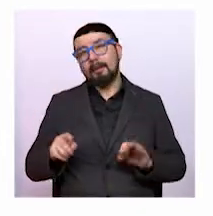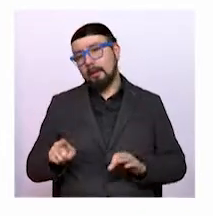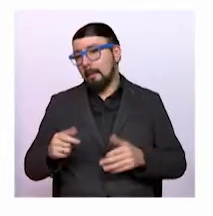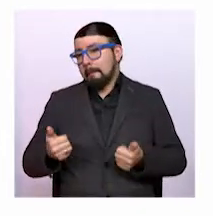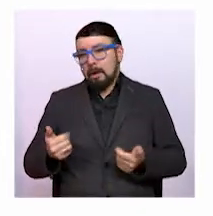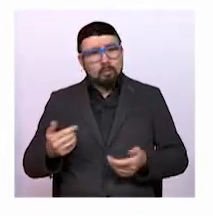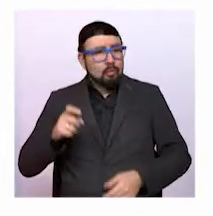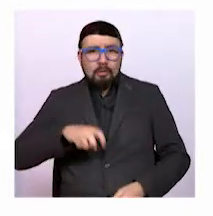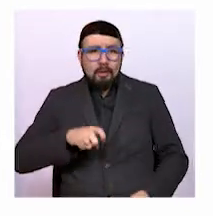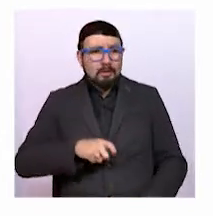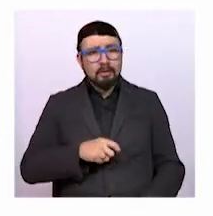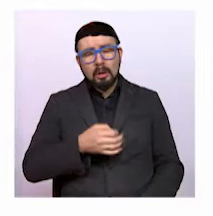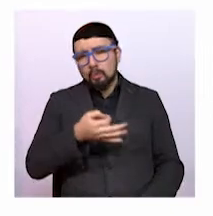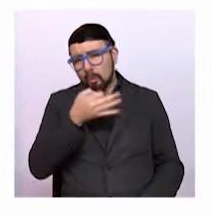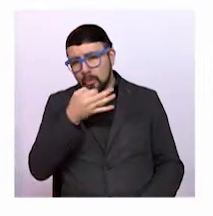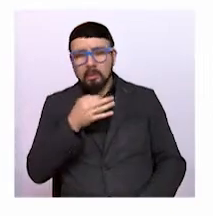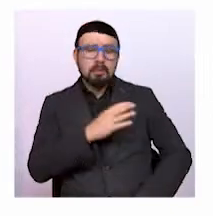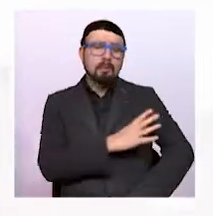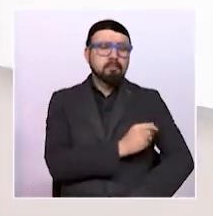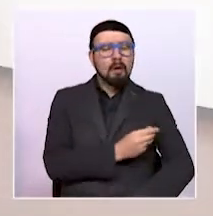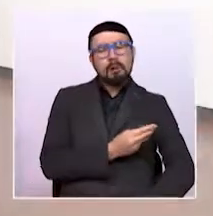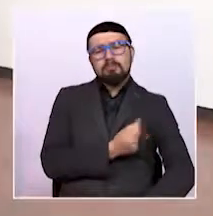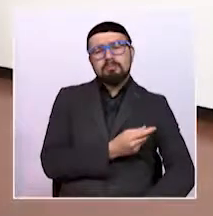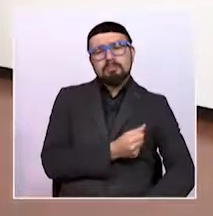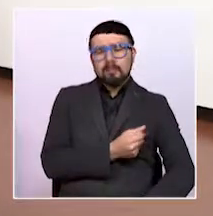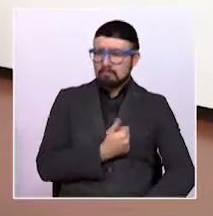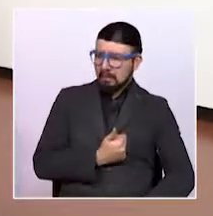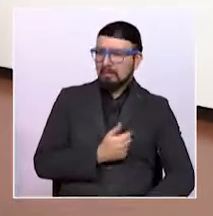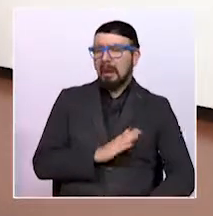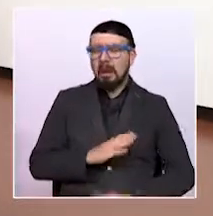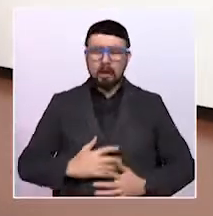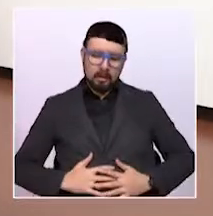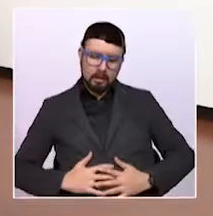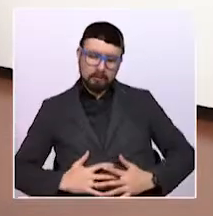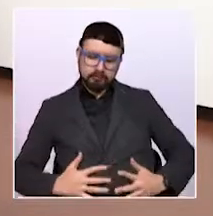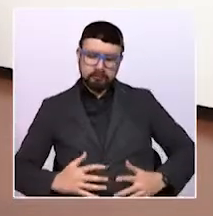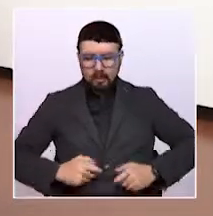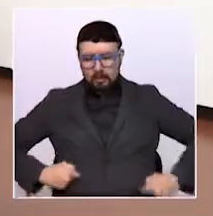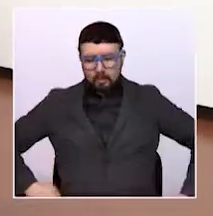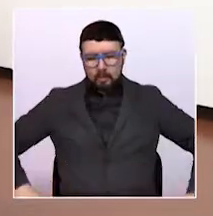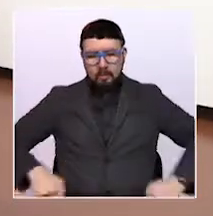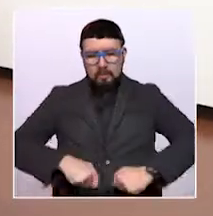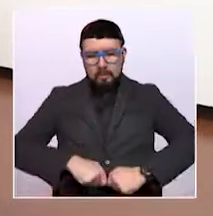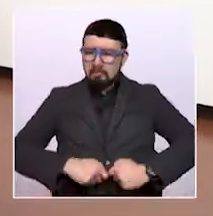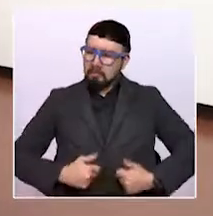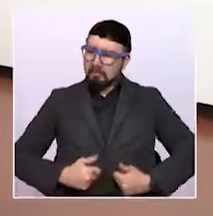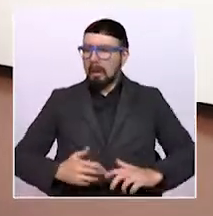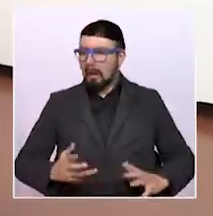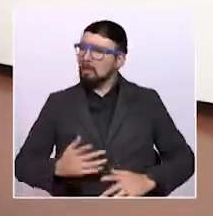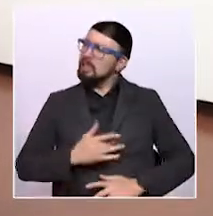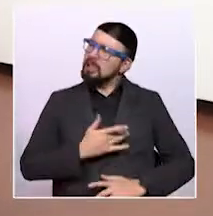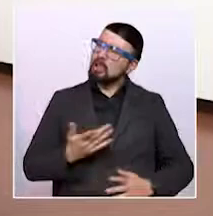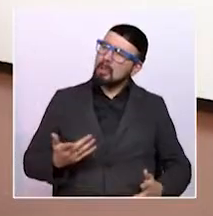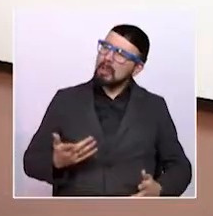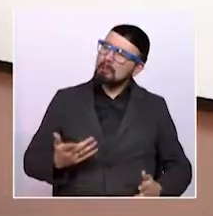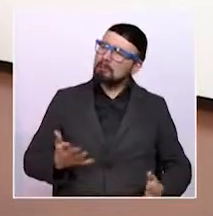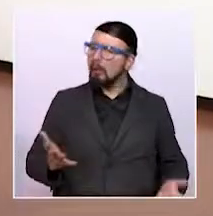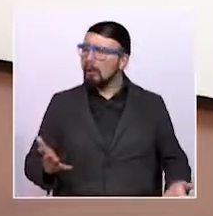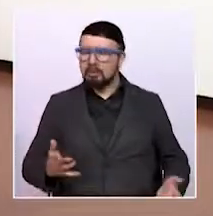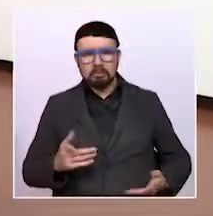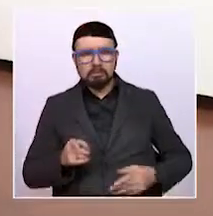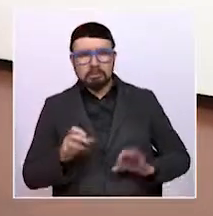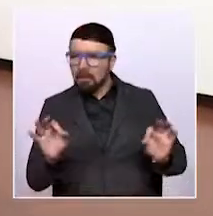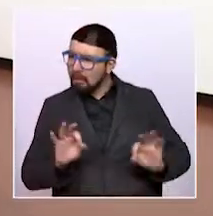necesitan más que tomar su presión arterial normal ver cómo está creciendo su barriguita evaluar síntomas del momento del embarazo si hay que hacer algún